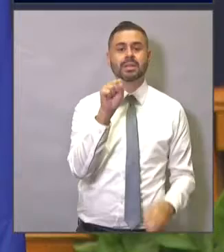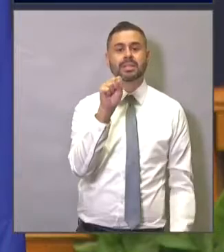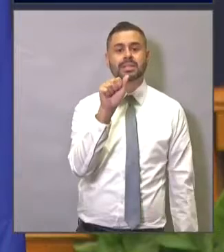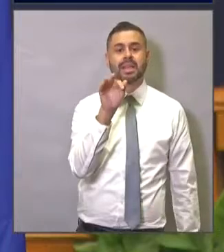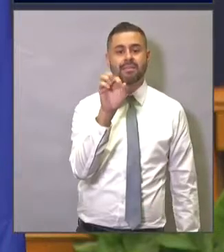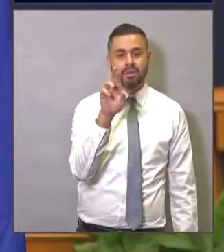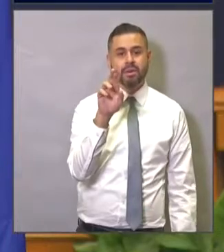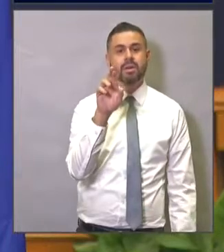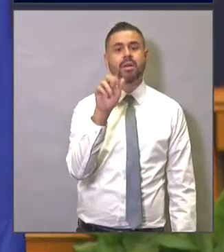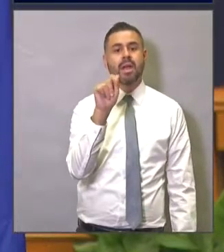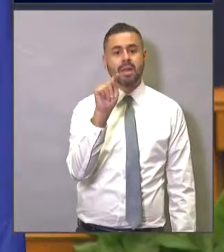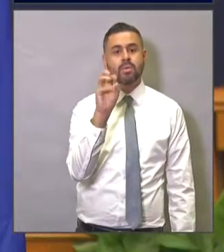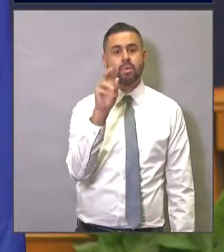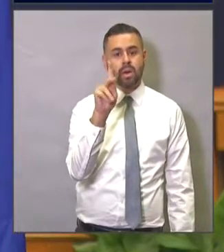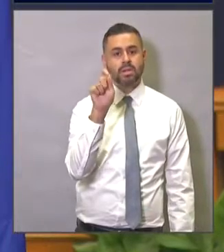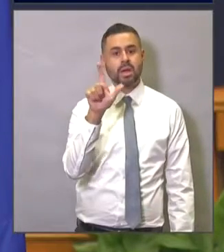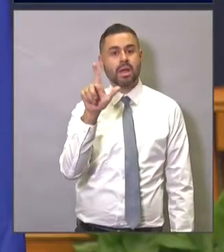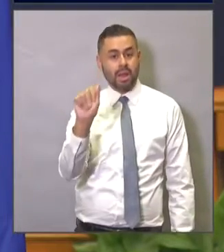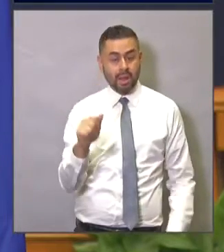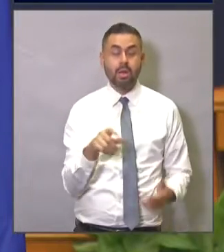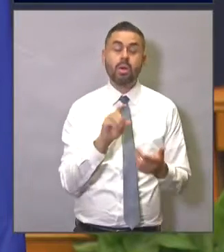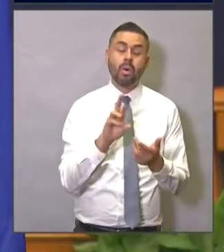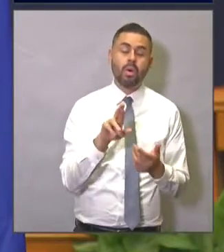saferatwork.la o también puede llamar